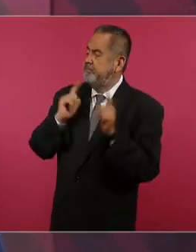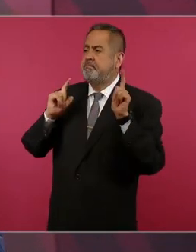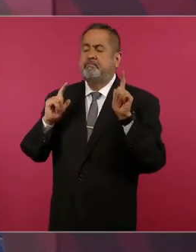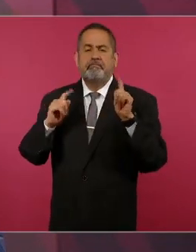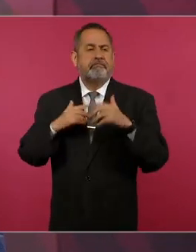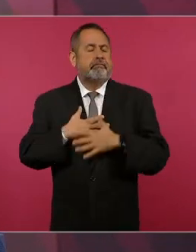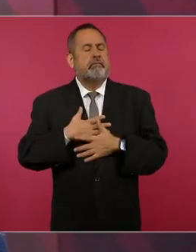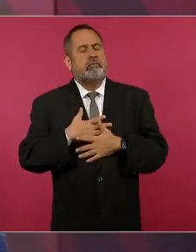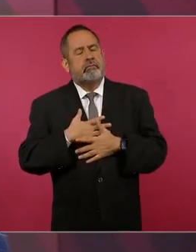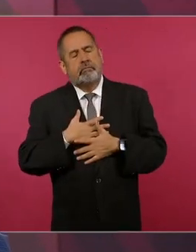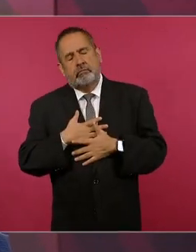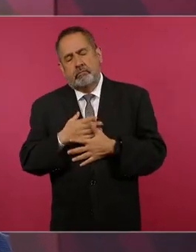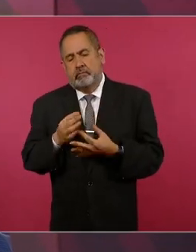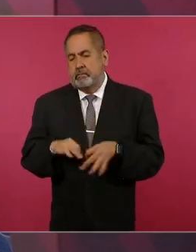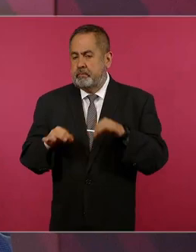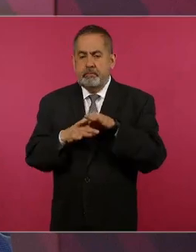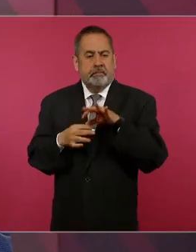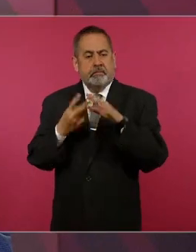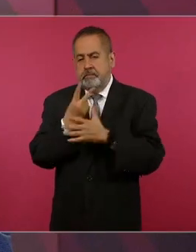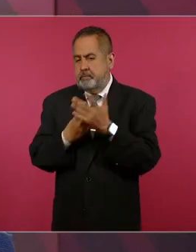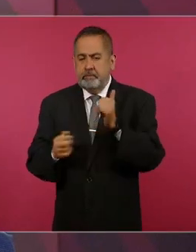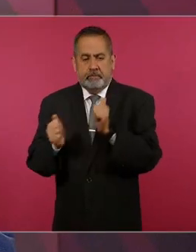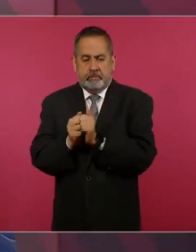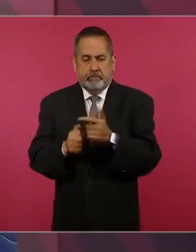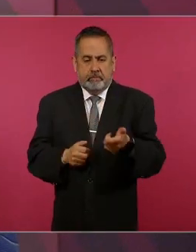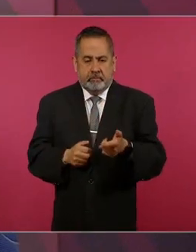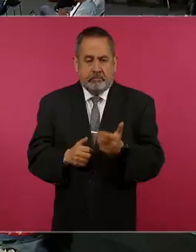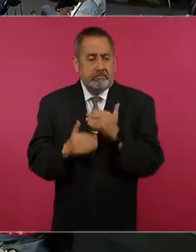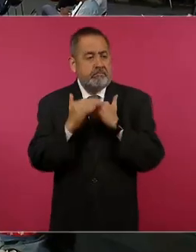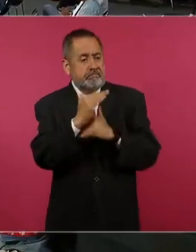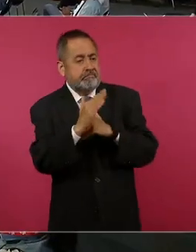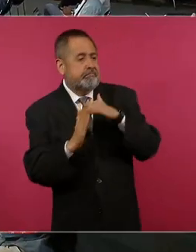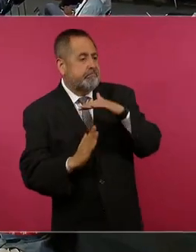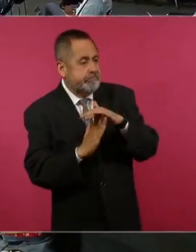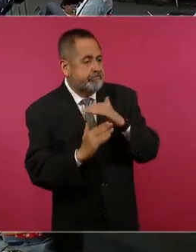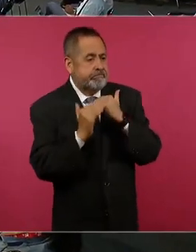no limitarla.